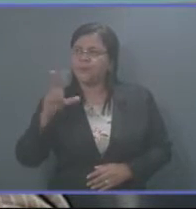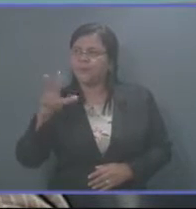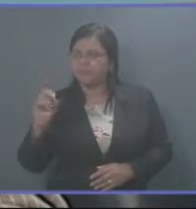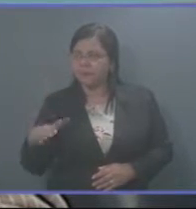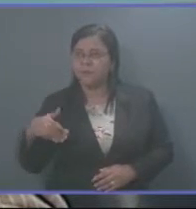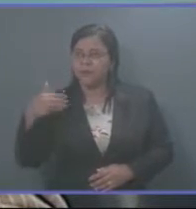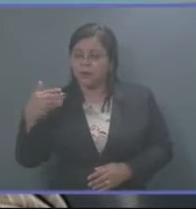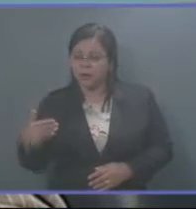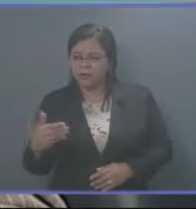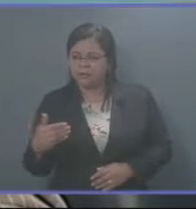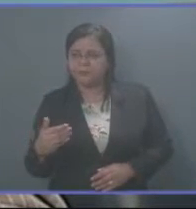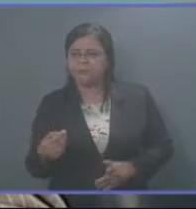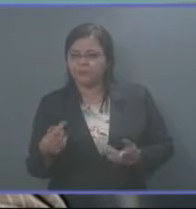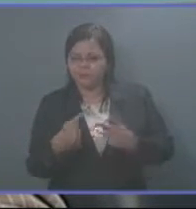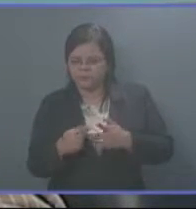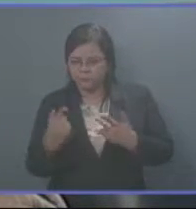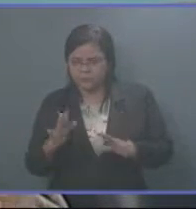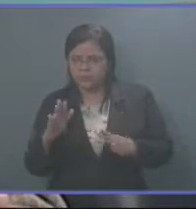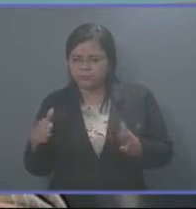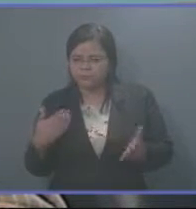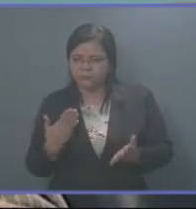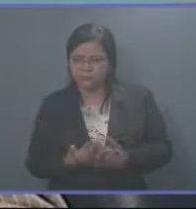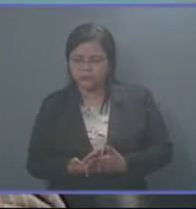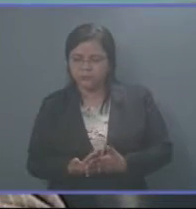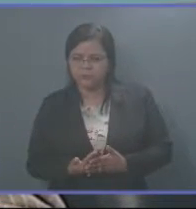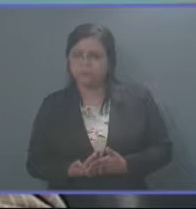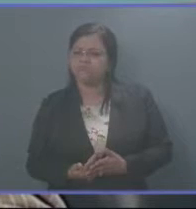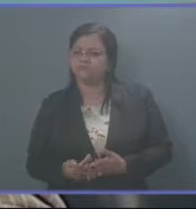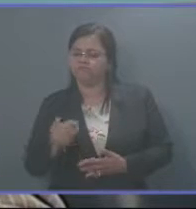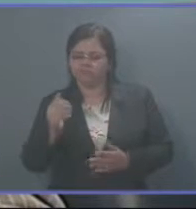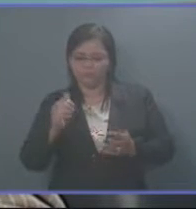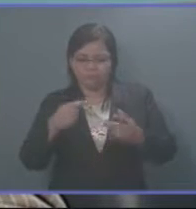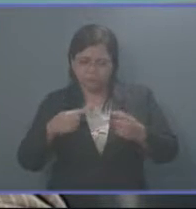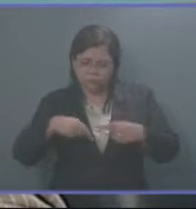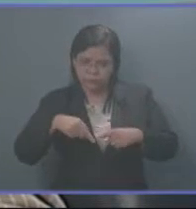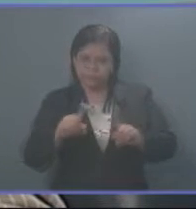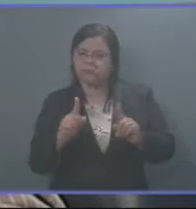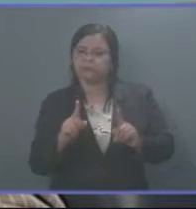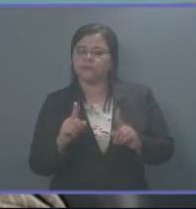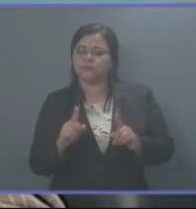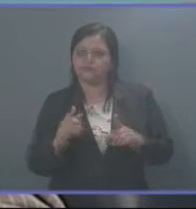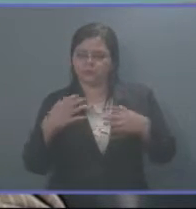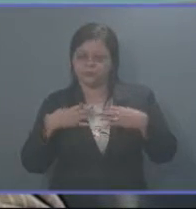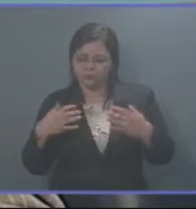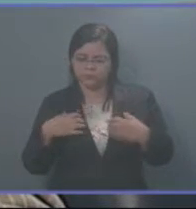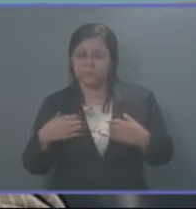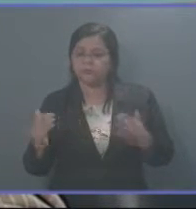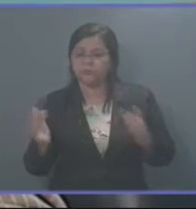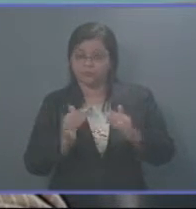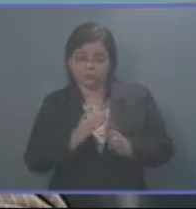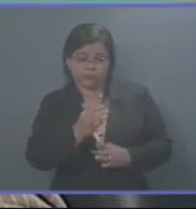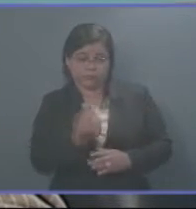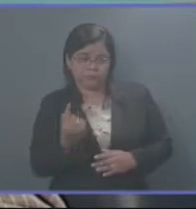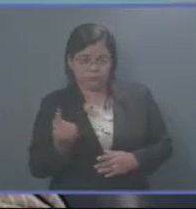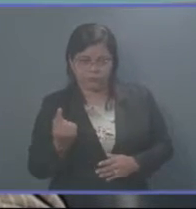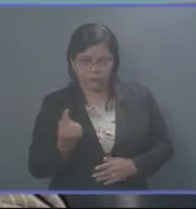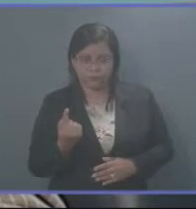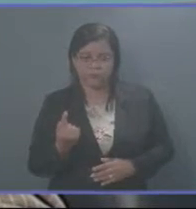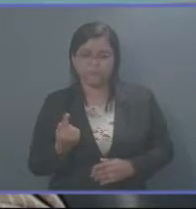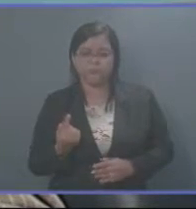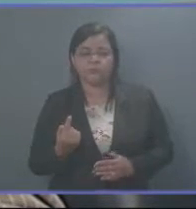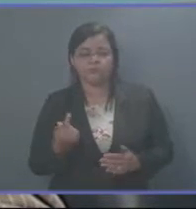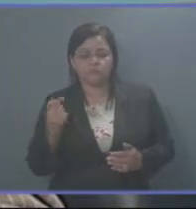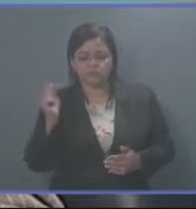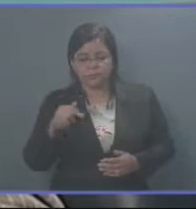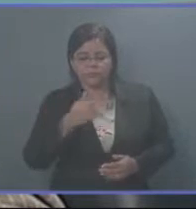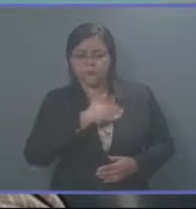y la posesión ininterrumpida, como irregular, también como lo han estado haciendo estos habitantes. En ese sentido,